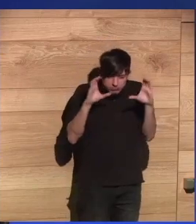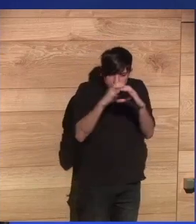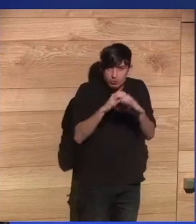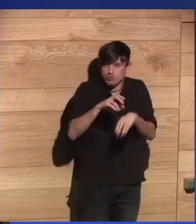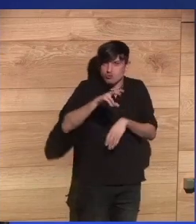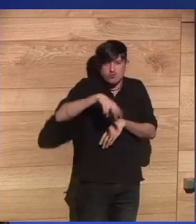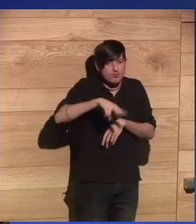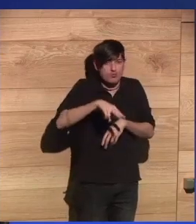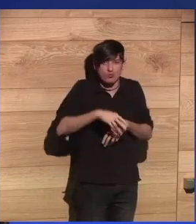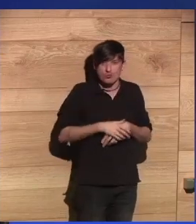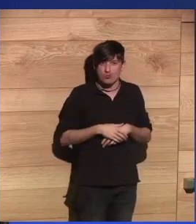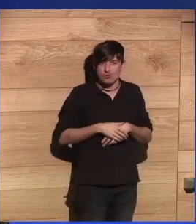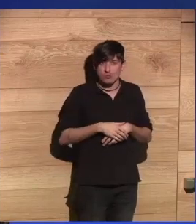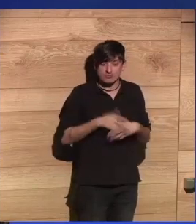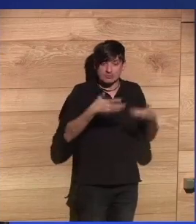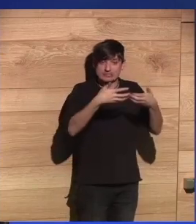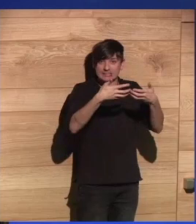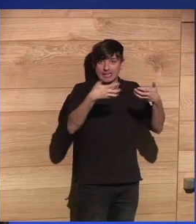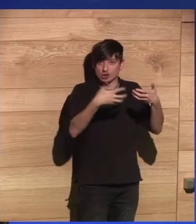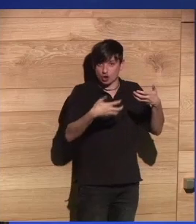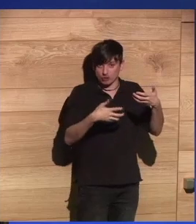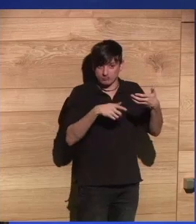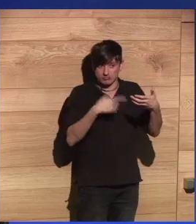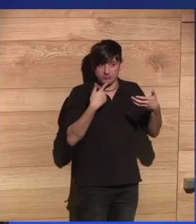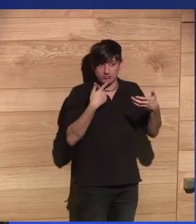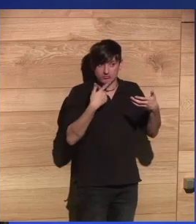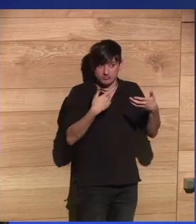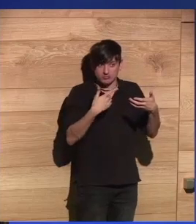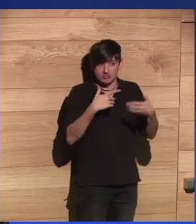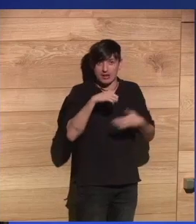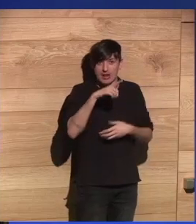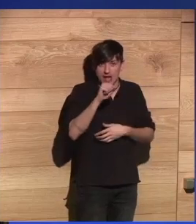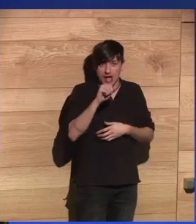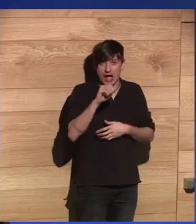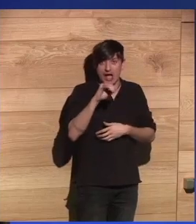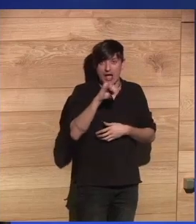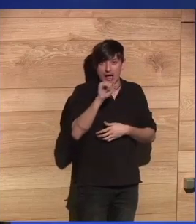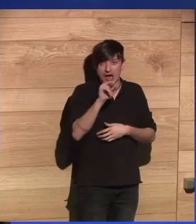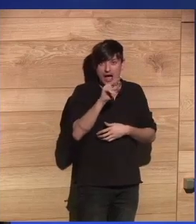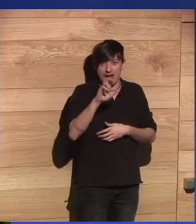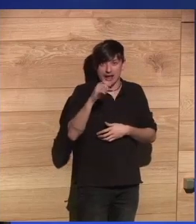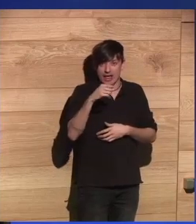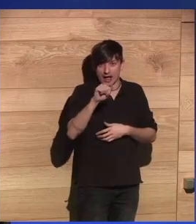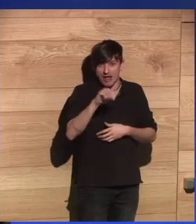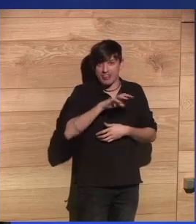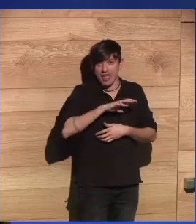y el texto de la Járrega de María,